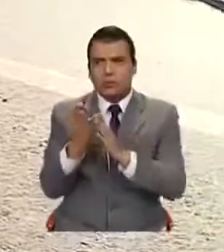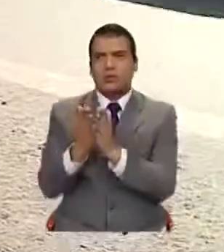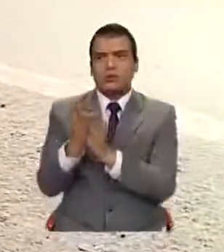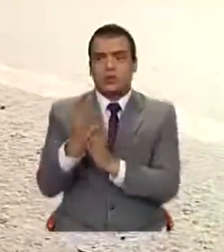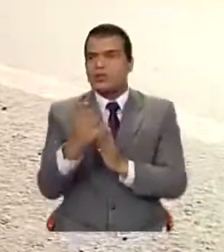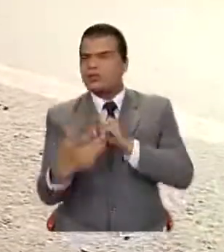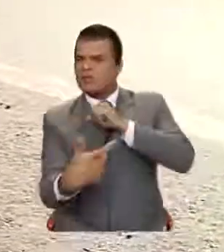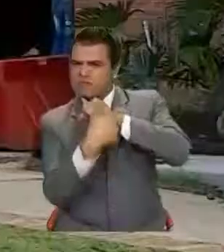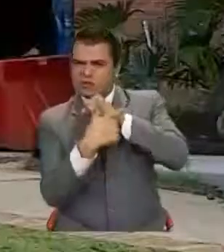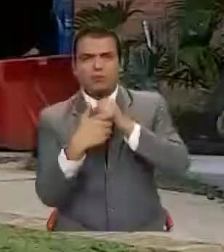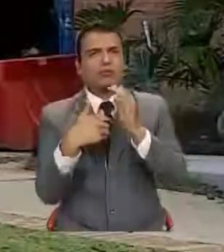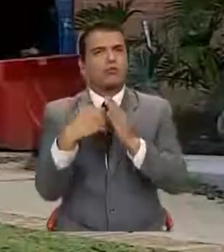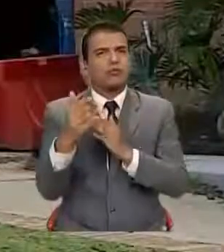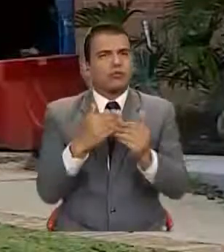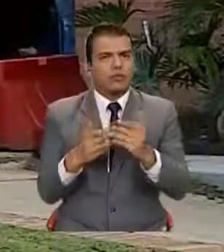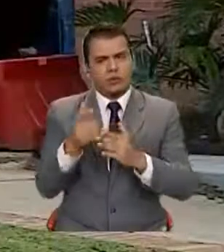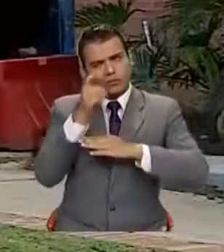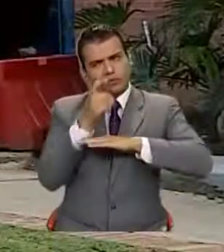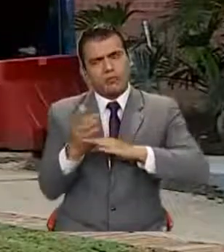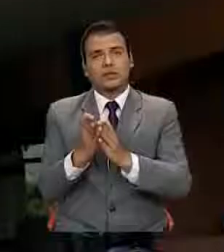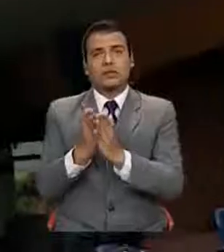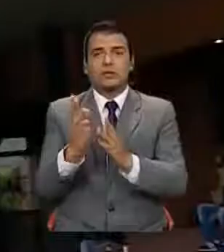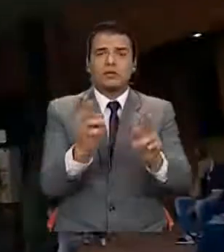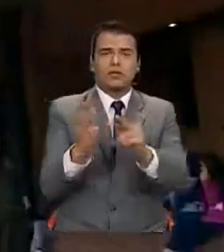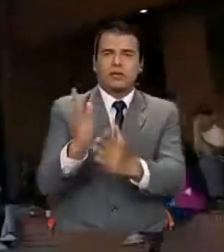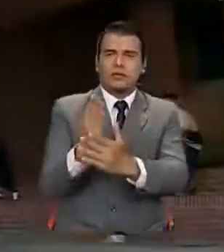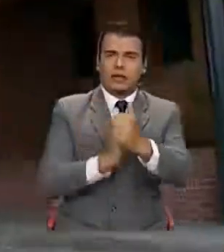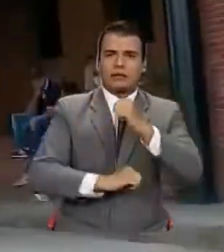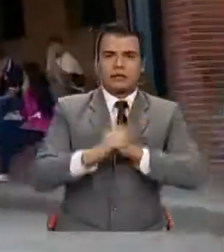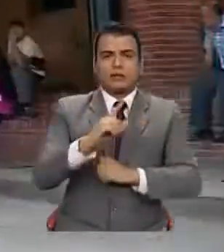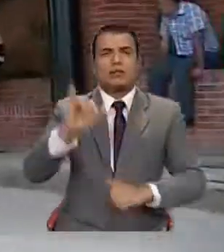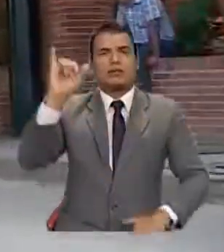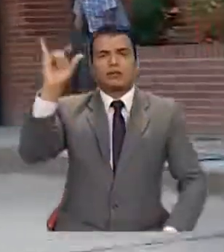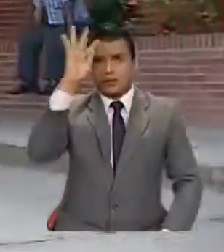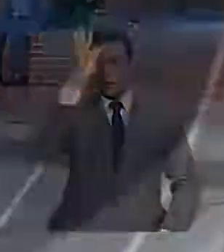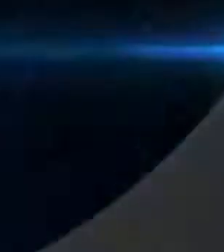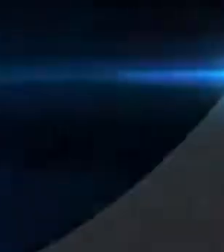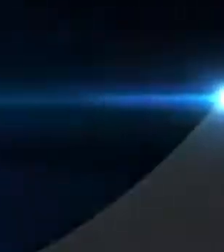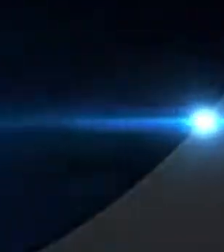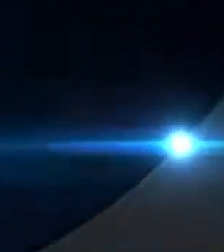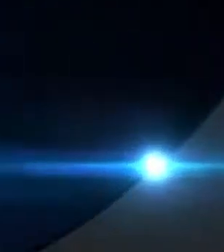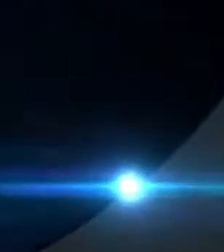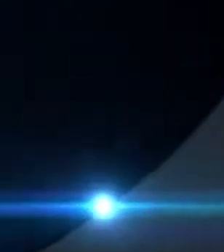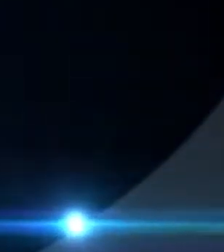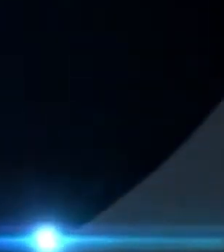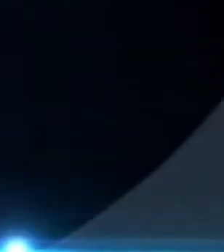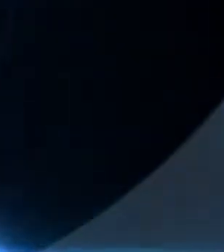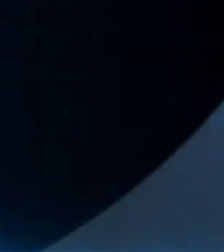hostigamientos. Los militares heridos se recuperan a esta hora en la Clínica Valle del Lili de Cali.